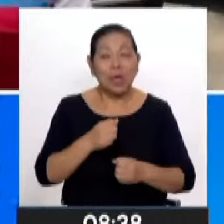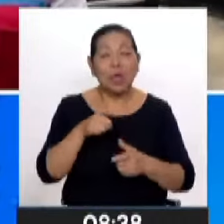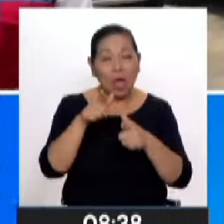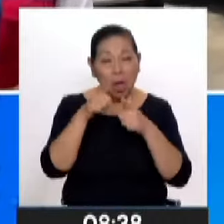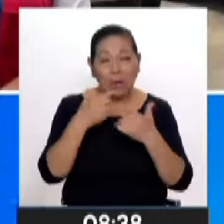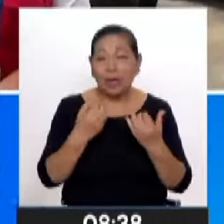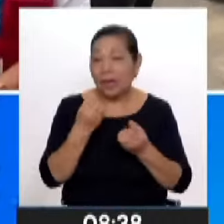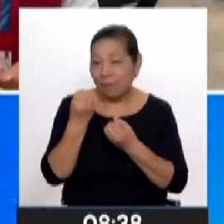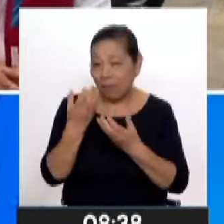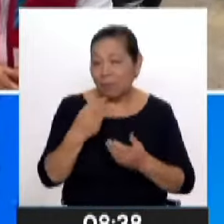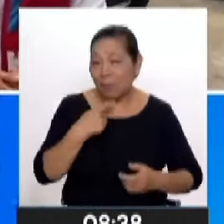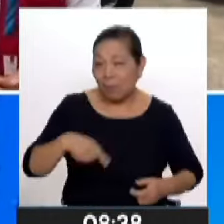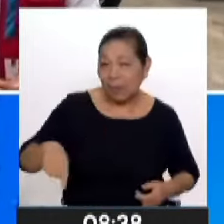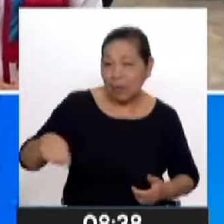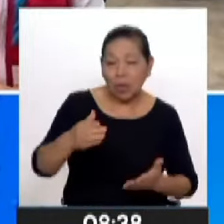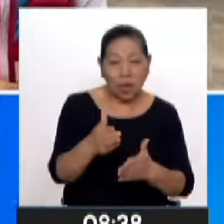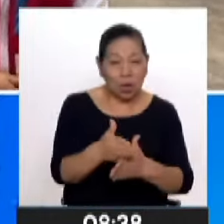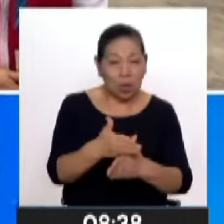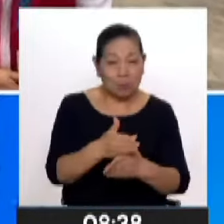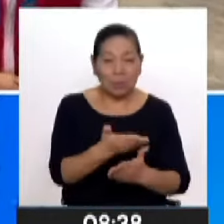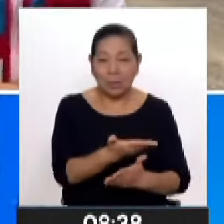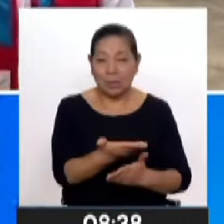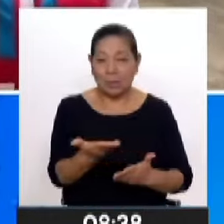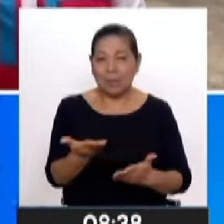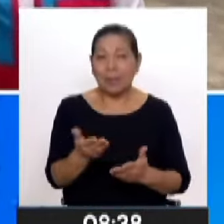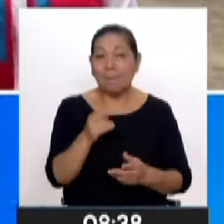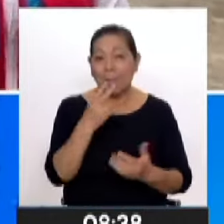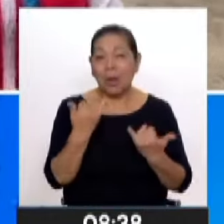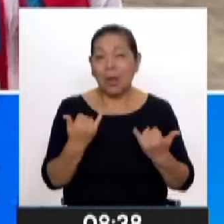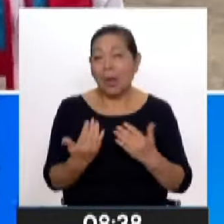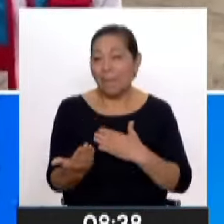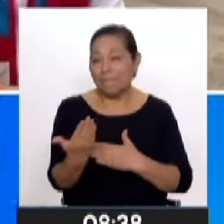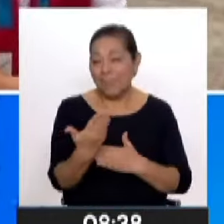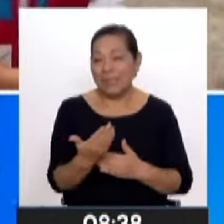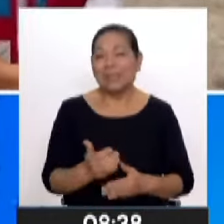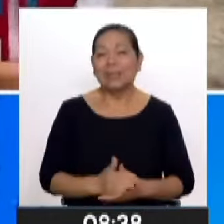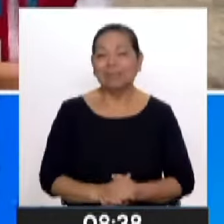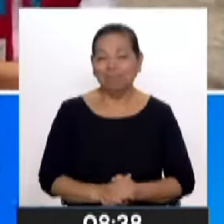Y esta es la información que tenemos para compartir con ustedes y todo el Perú a esta hora de la mañana, compañeros.